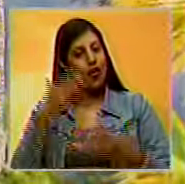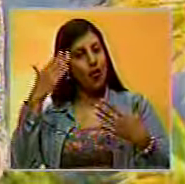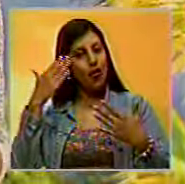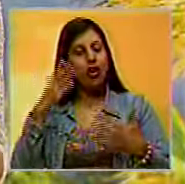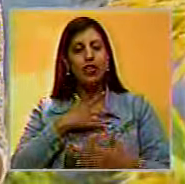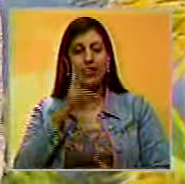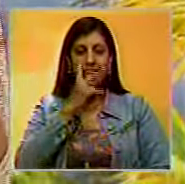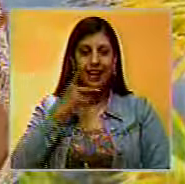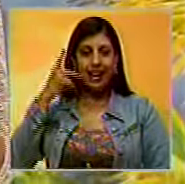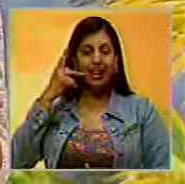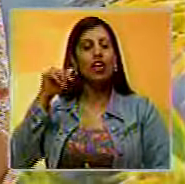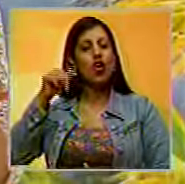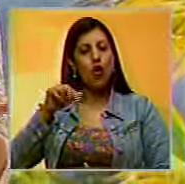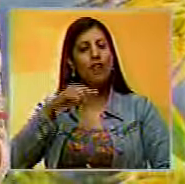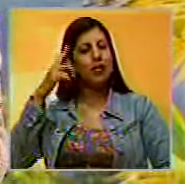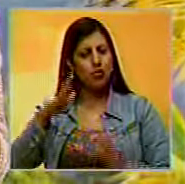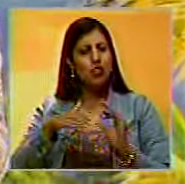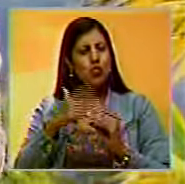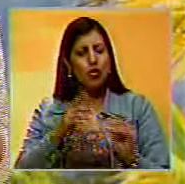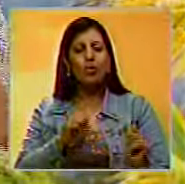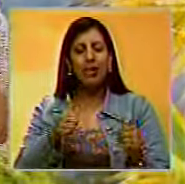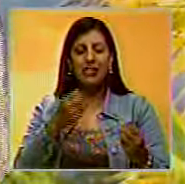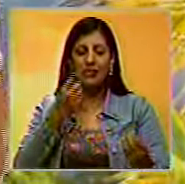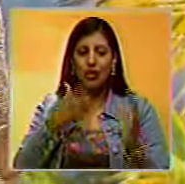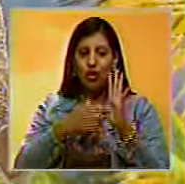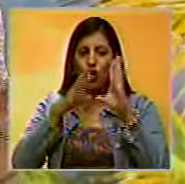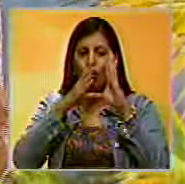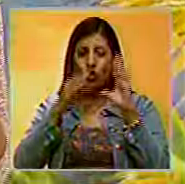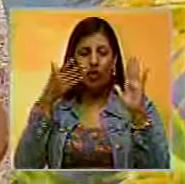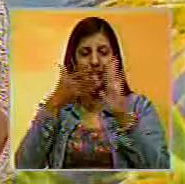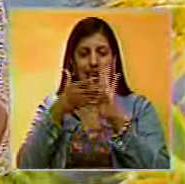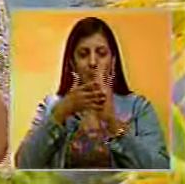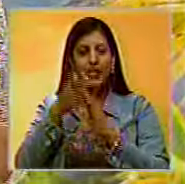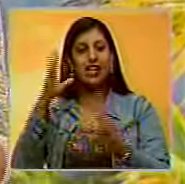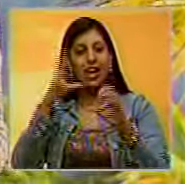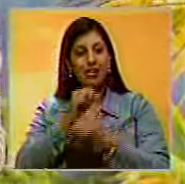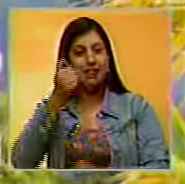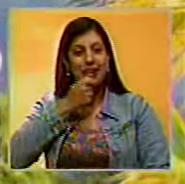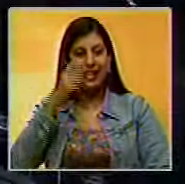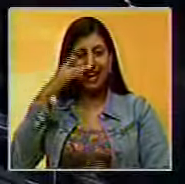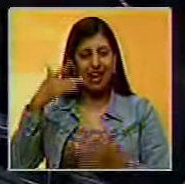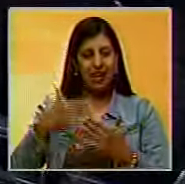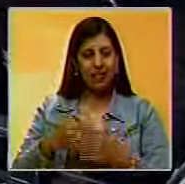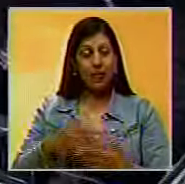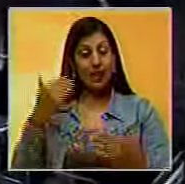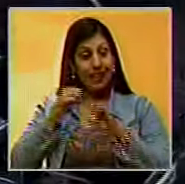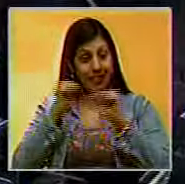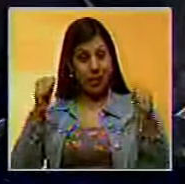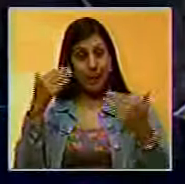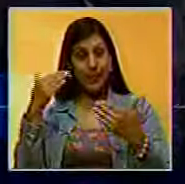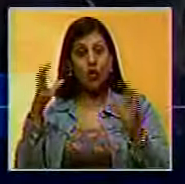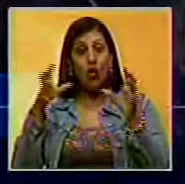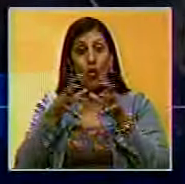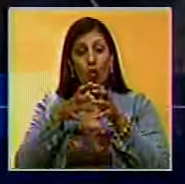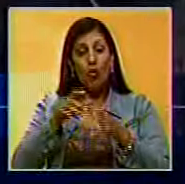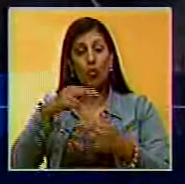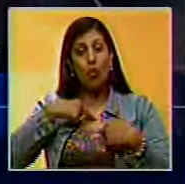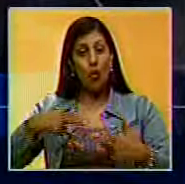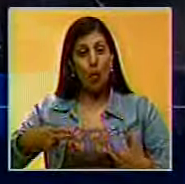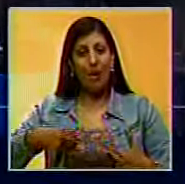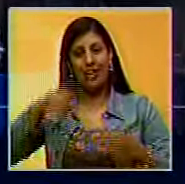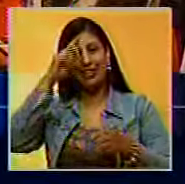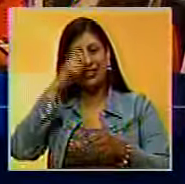¿qué tal, amigos? Yo soy Carolis Cuadros y hoy en Estrenos y Estrellas les vamos a mostrar todos los trascámaras de la noche más linda del año. Desde muy temprano, un gran equipo humano